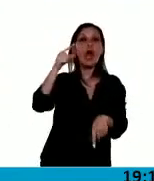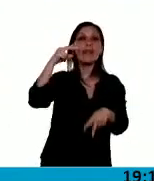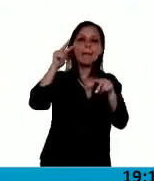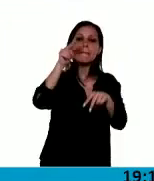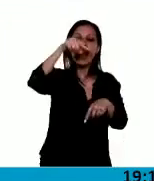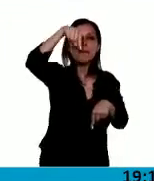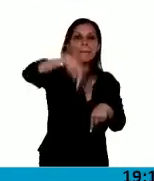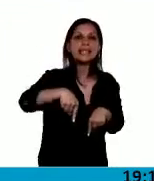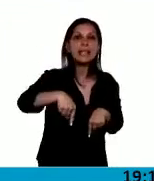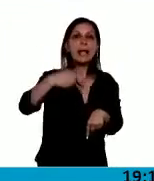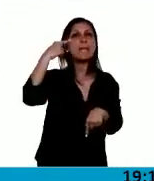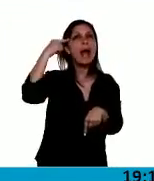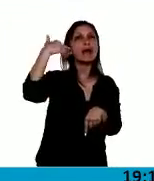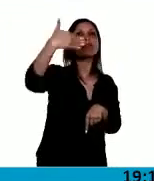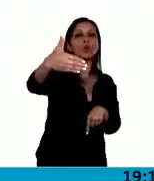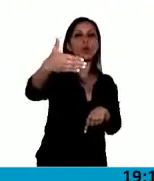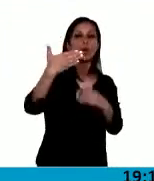y tiene que mirar el futuro muchas gracias a mi presidente